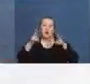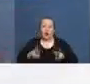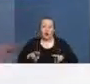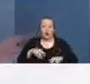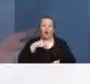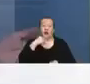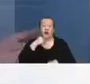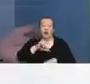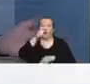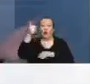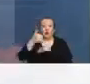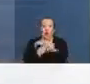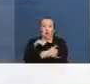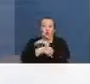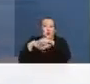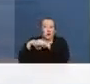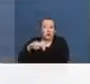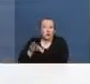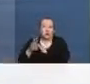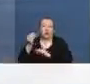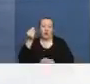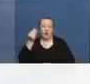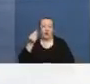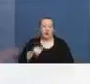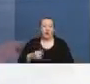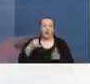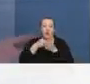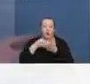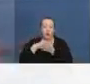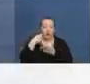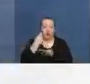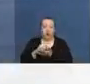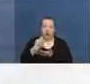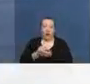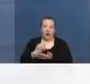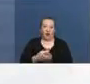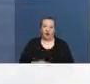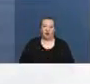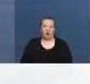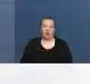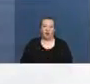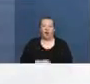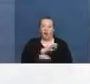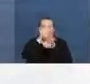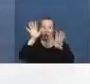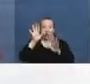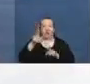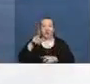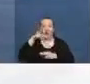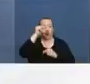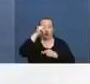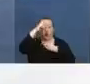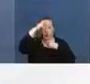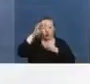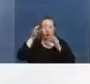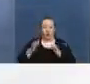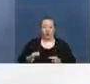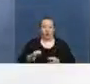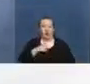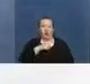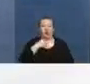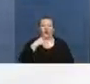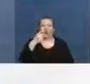guaridas fiscales porque quiere transparencia y para el impuesto claramente que hay un objetivo deshonesto y lo dice hasta el propio